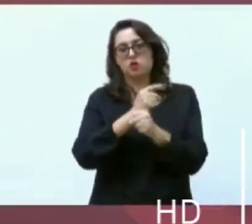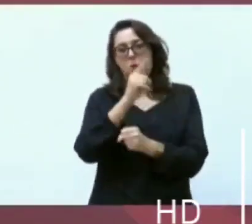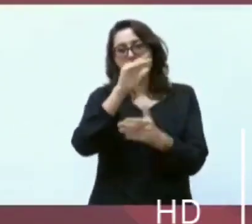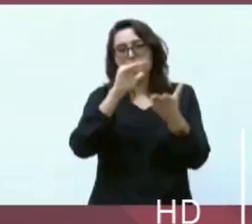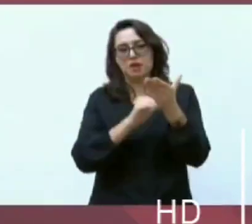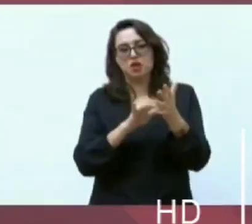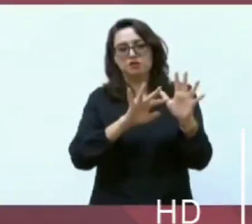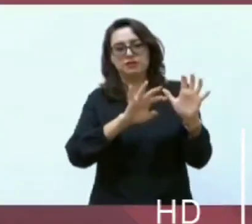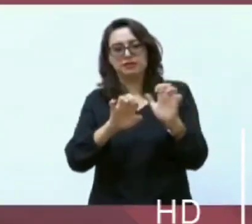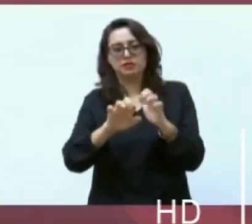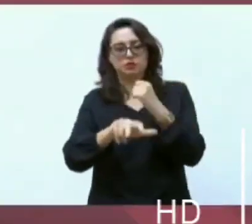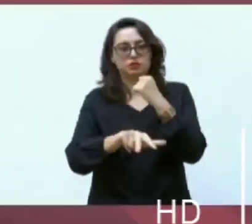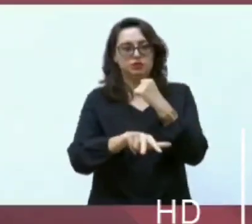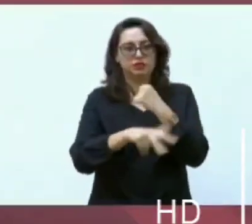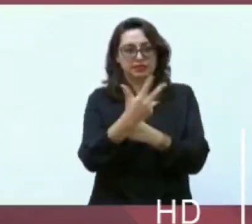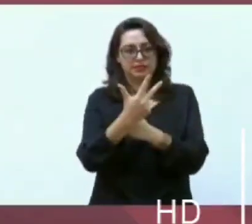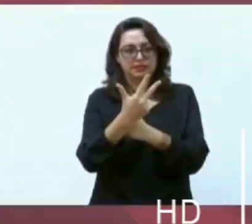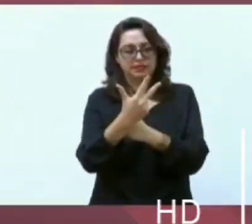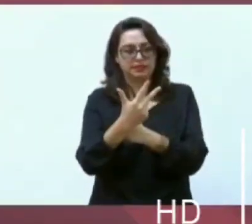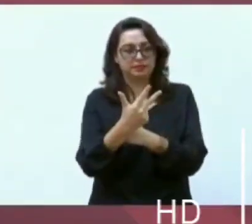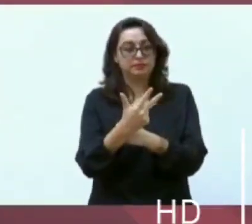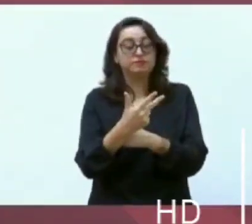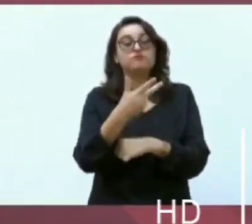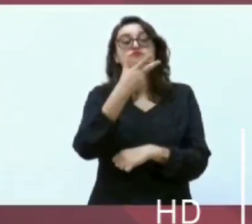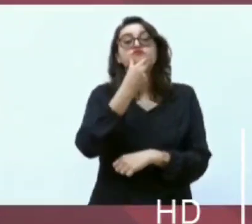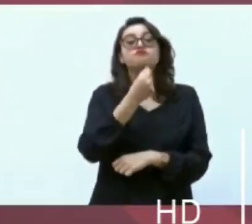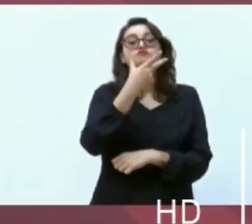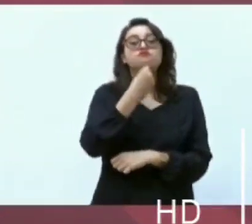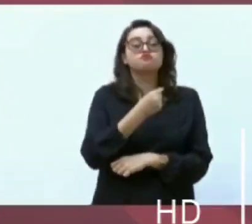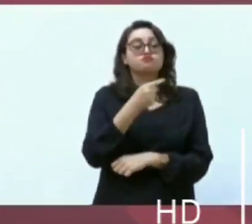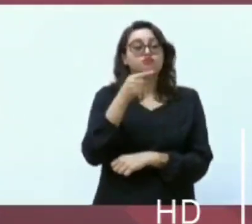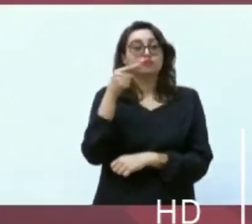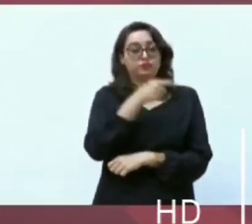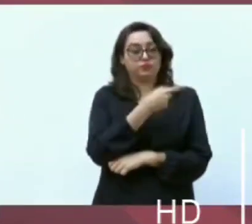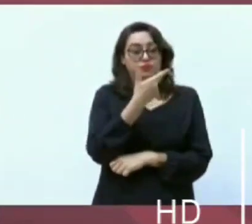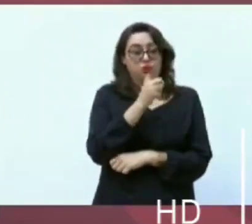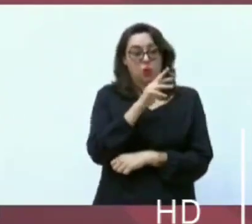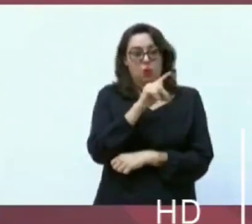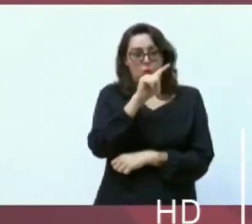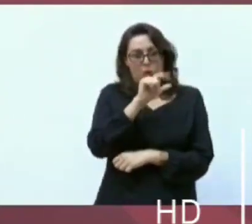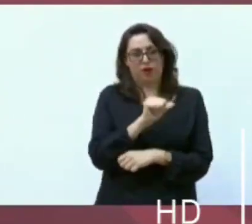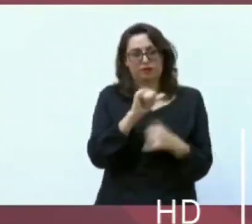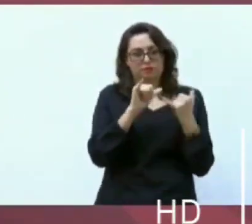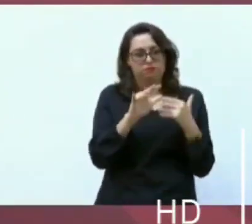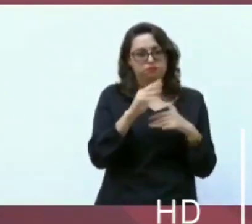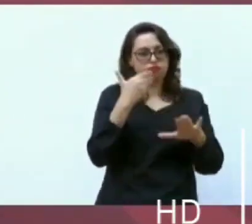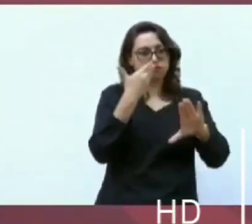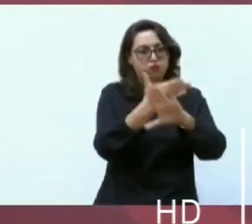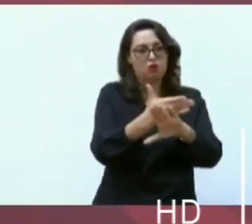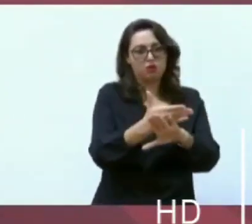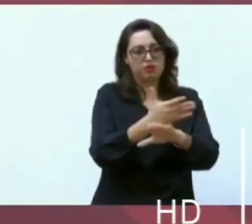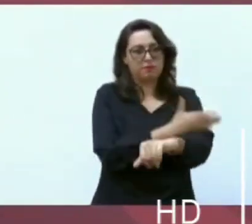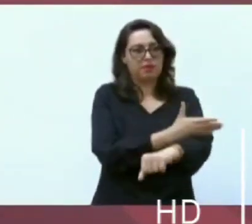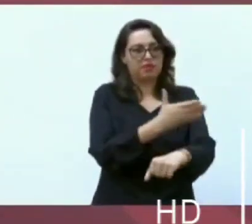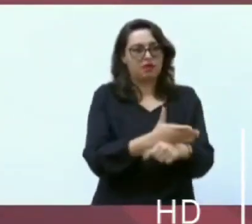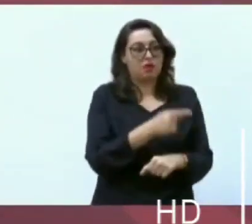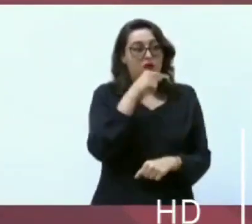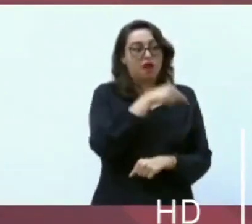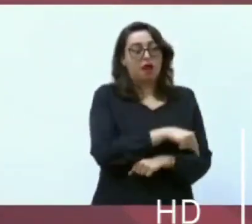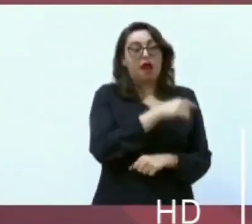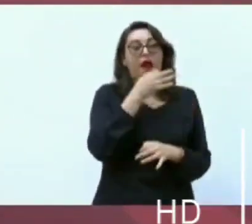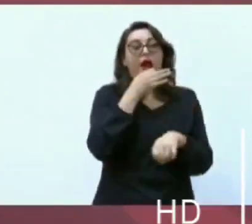1913, y Huerta manda un telegrama a todos los gobernadores